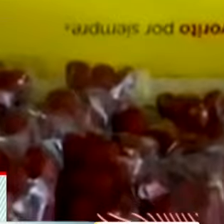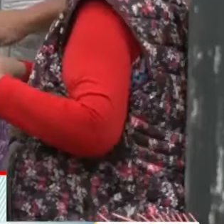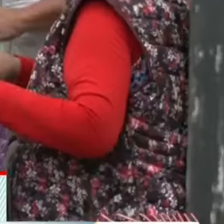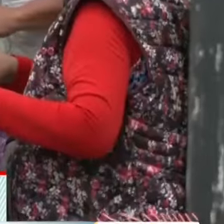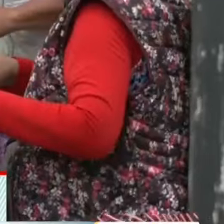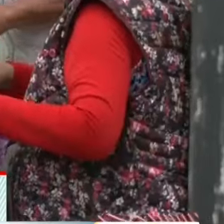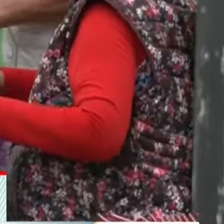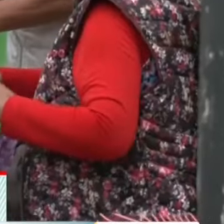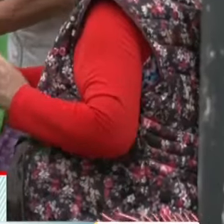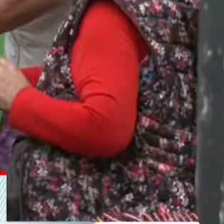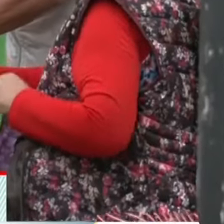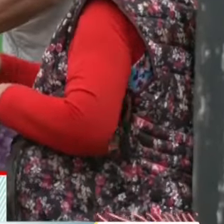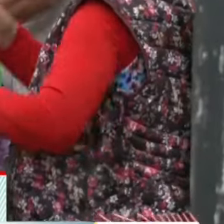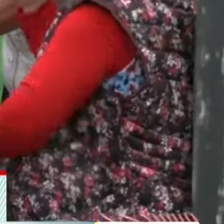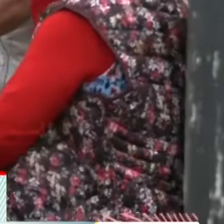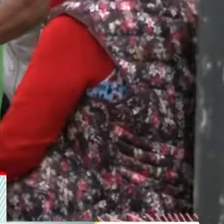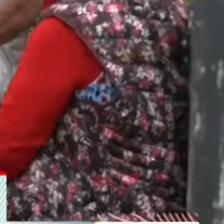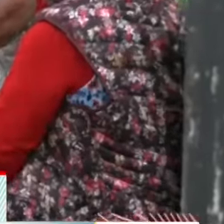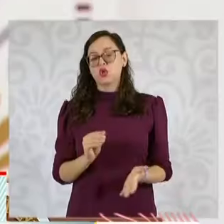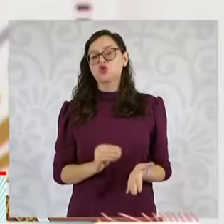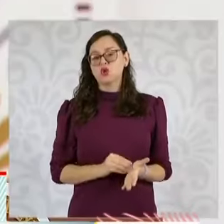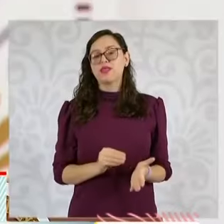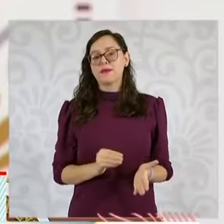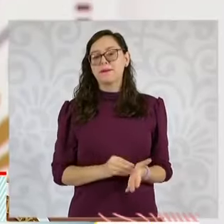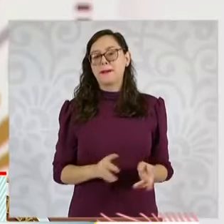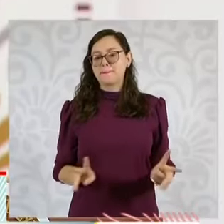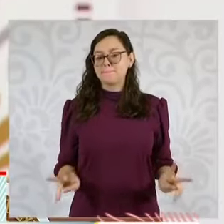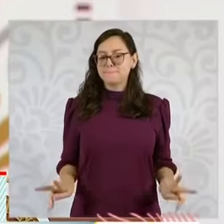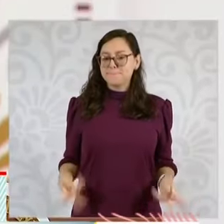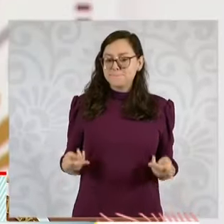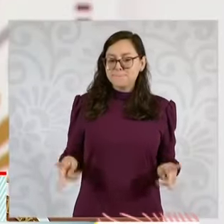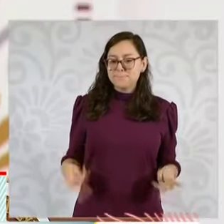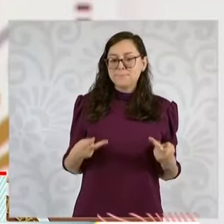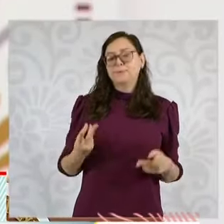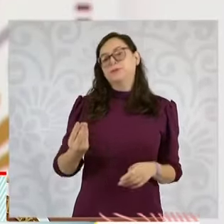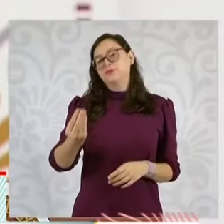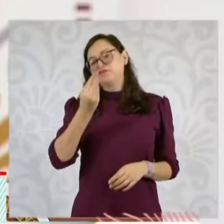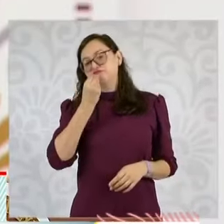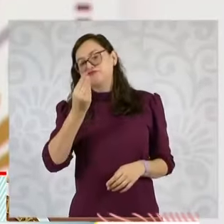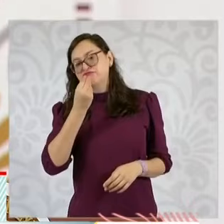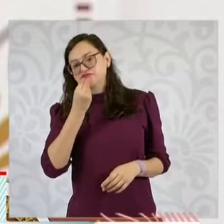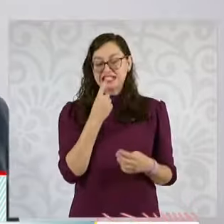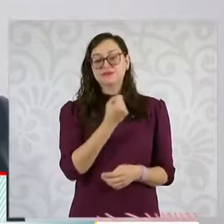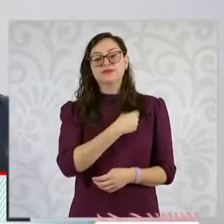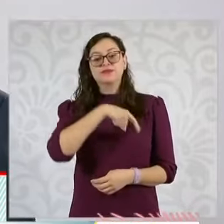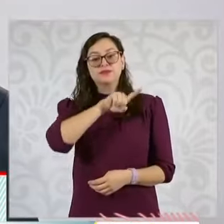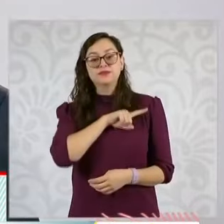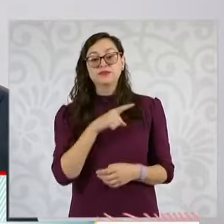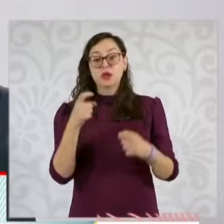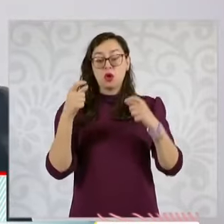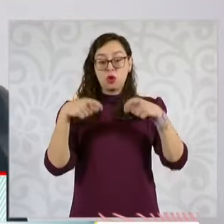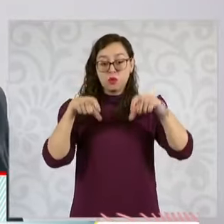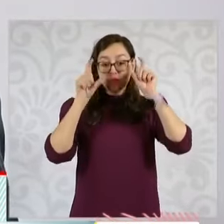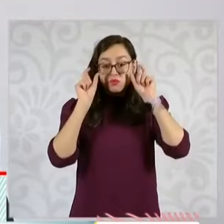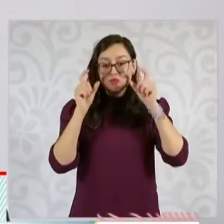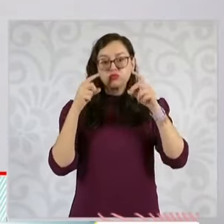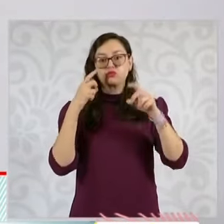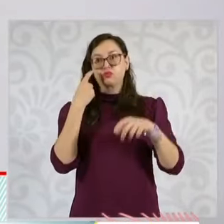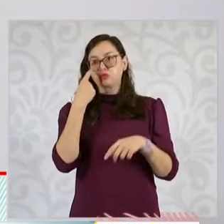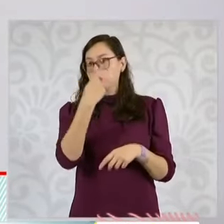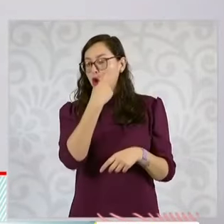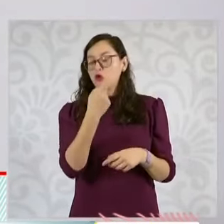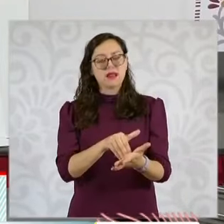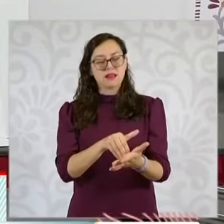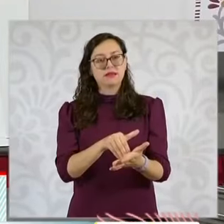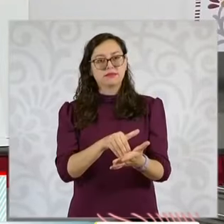las escuelas le suena verdad pues vamos por el tercer intento no a ver si ahora sí pega necesitamos mejores hábitos alimenticios Esa es la